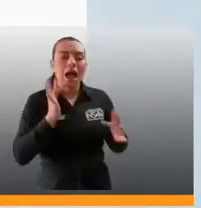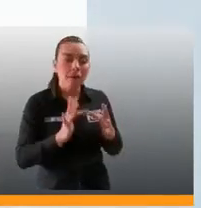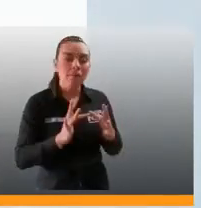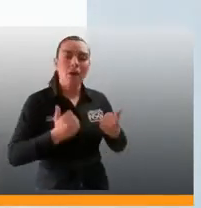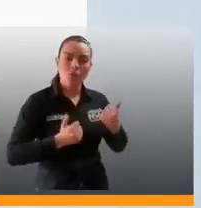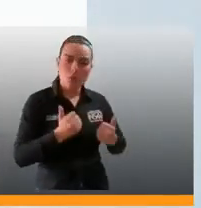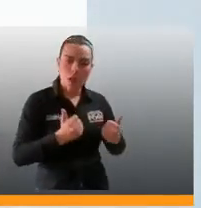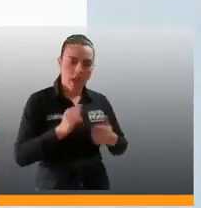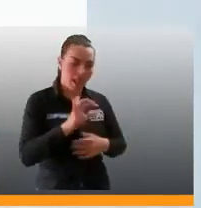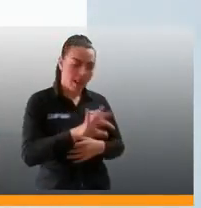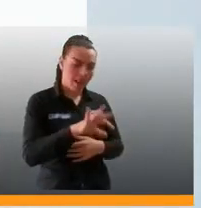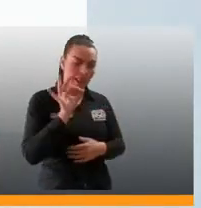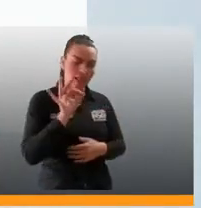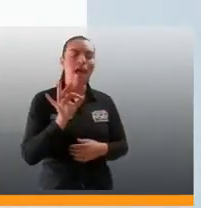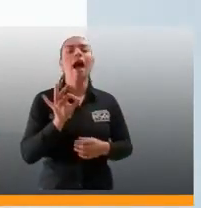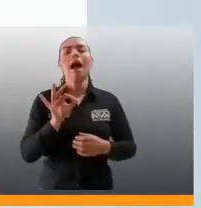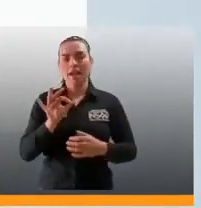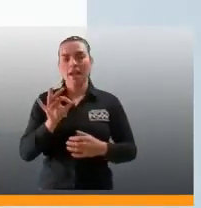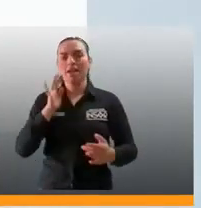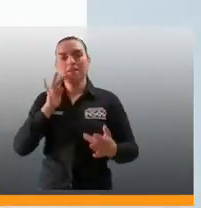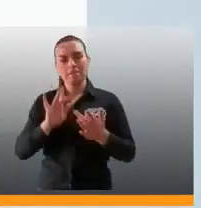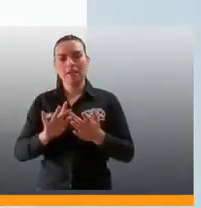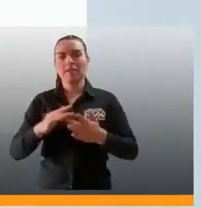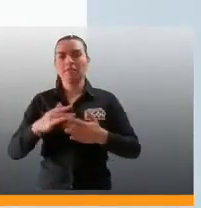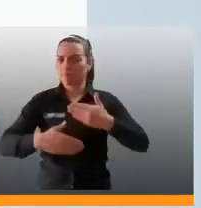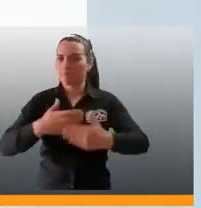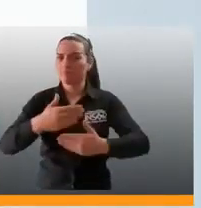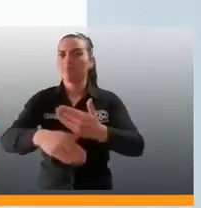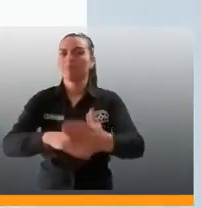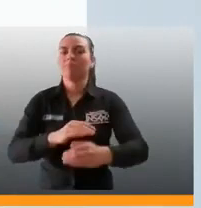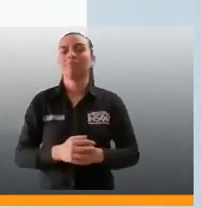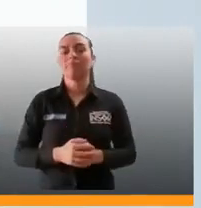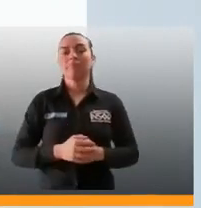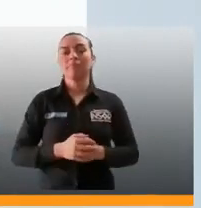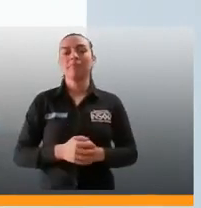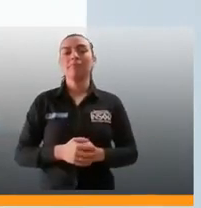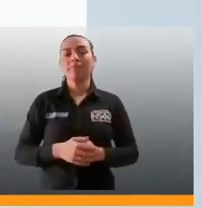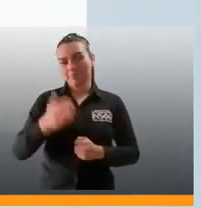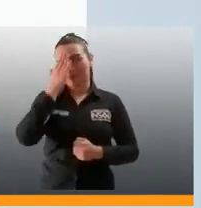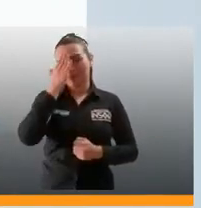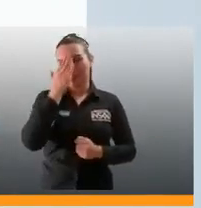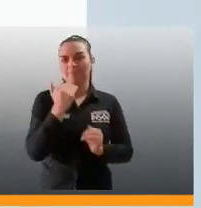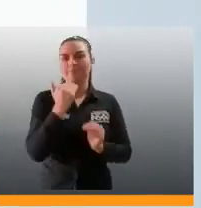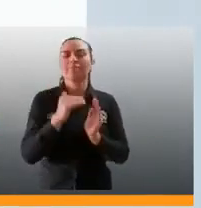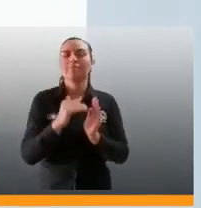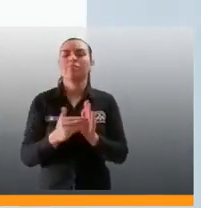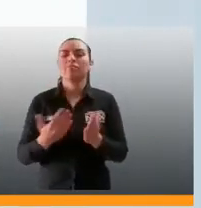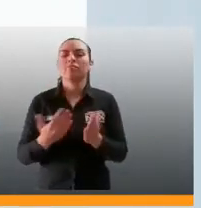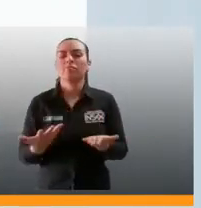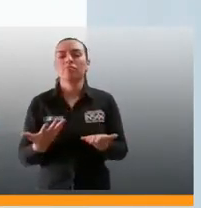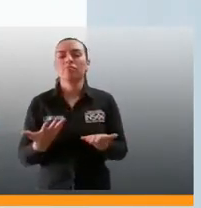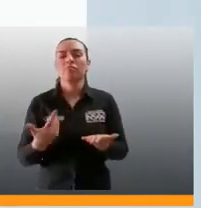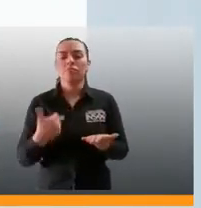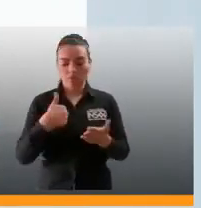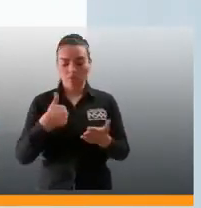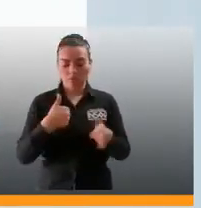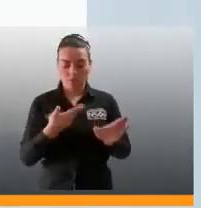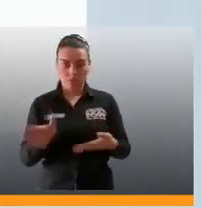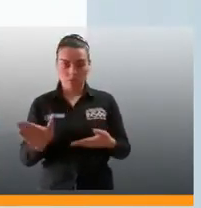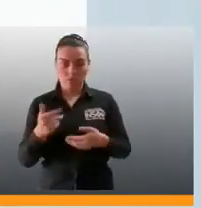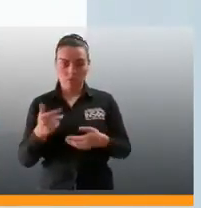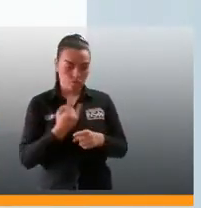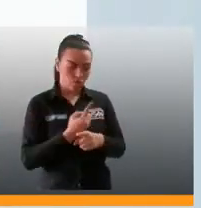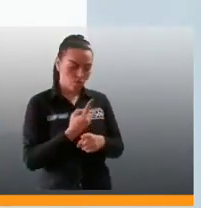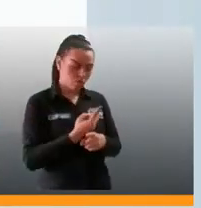objetivos de aprendizaje. En ese sentido, es muy probable que si yo utilizo dos o tres durante mi curso, ¿cierto? Pero son